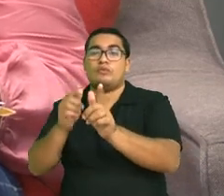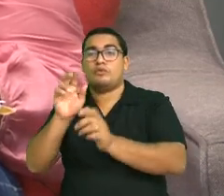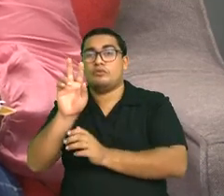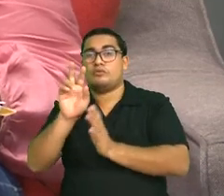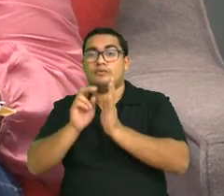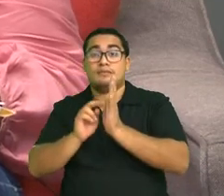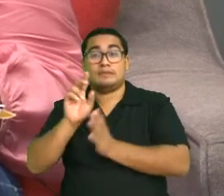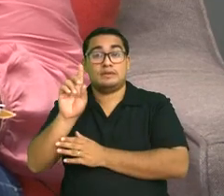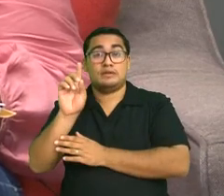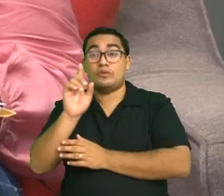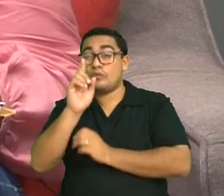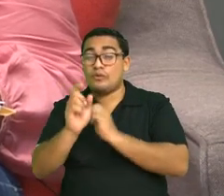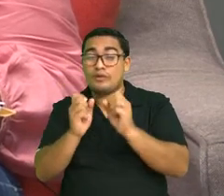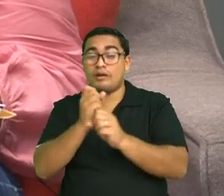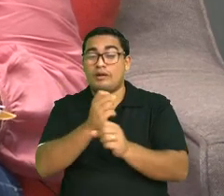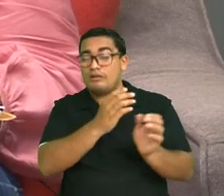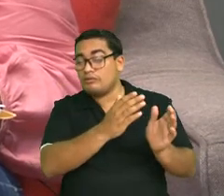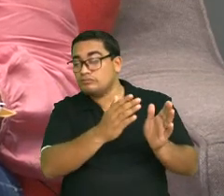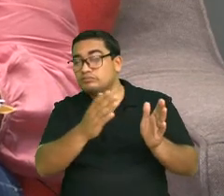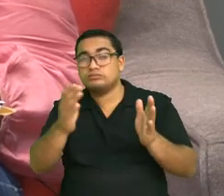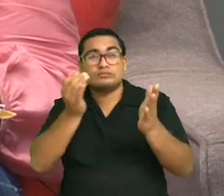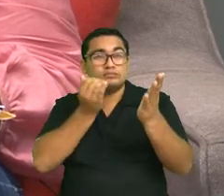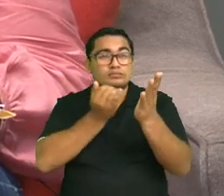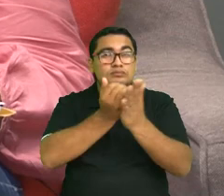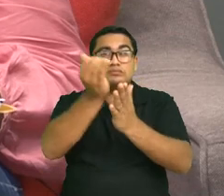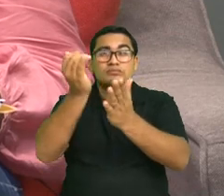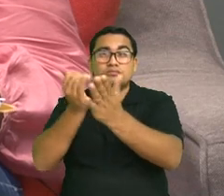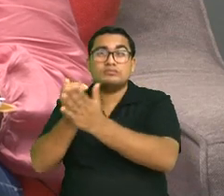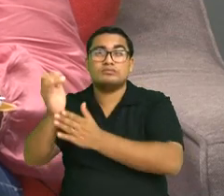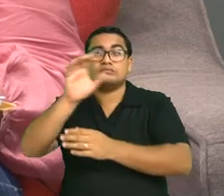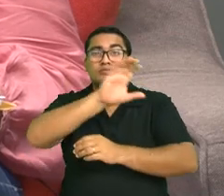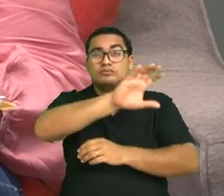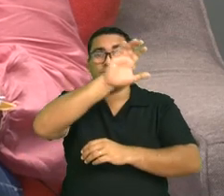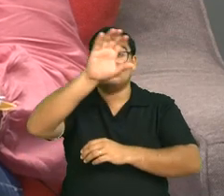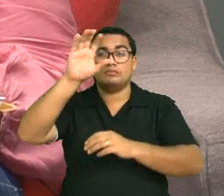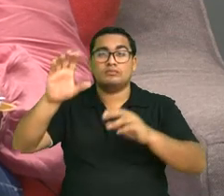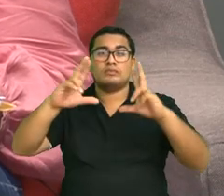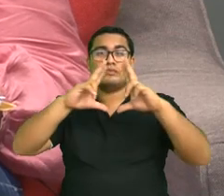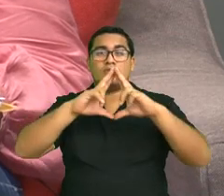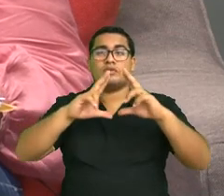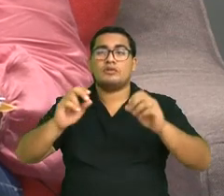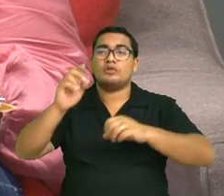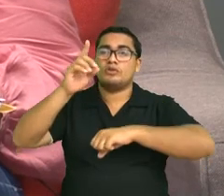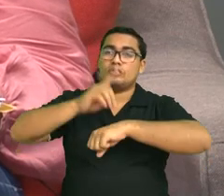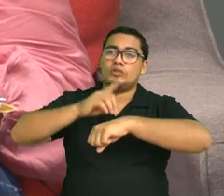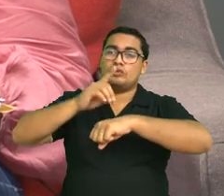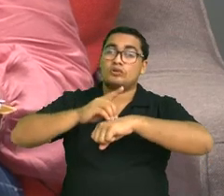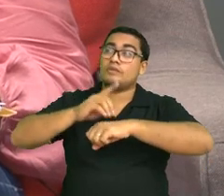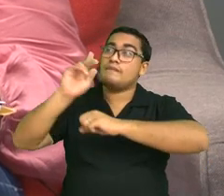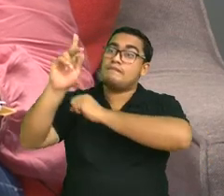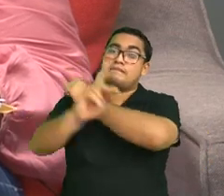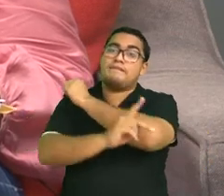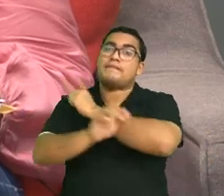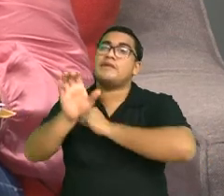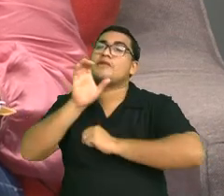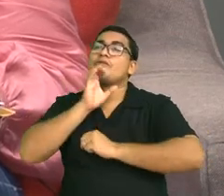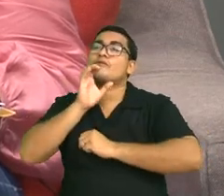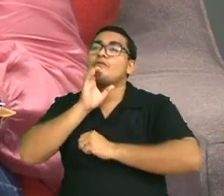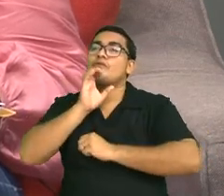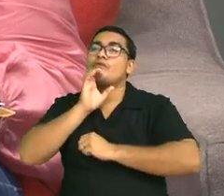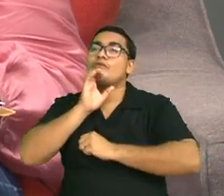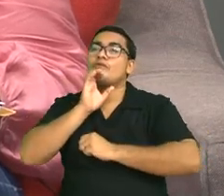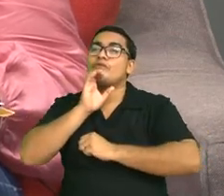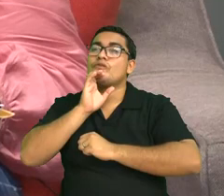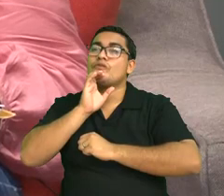2010, con la ayuda de profesionales de salud de la hermana República de Cuba.